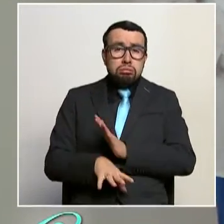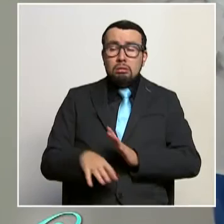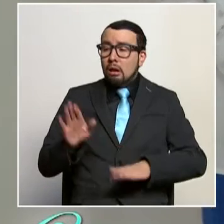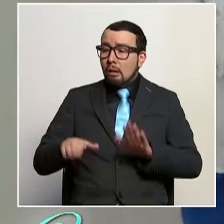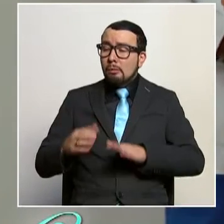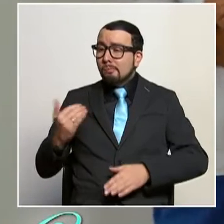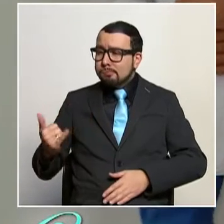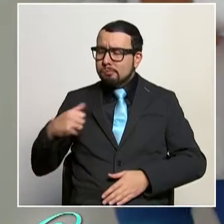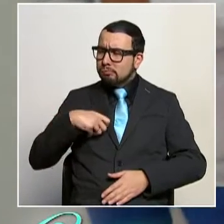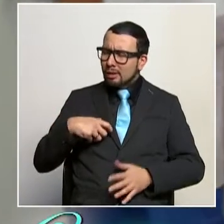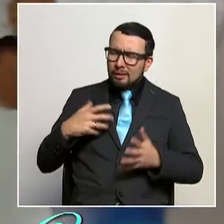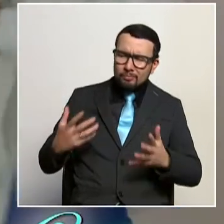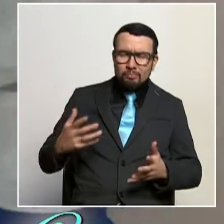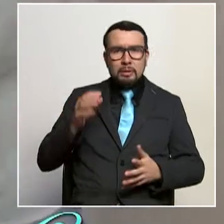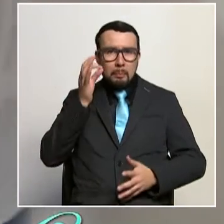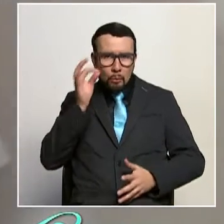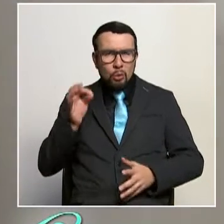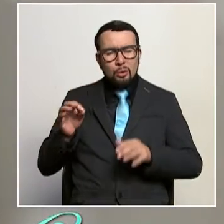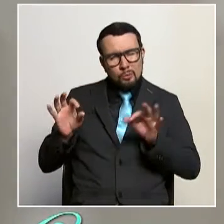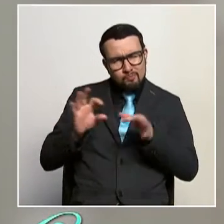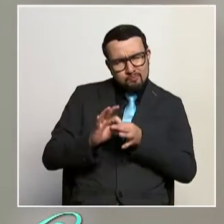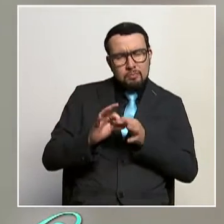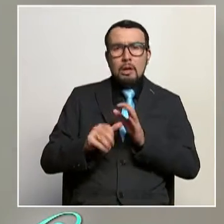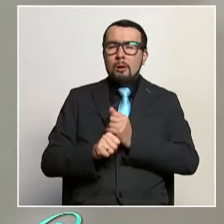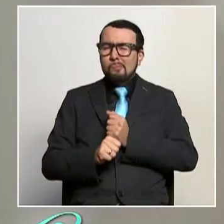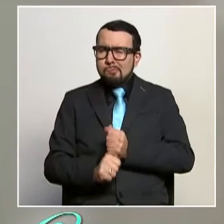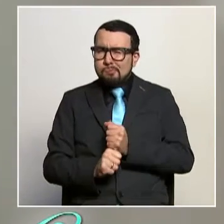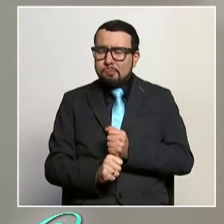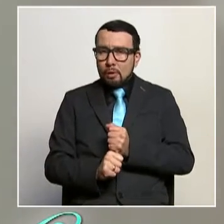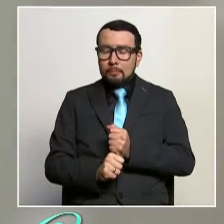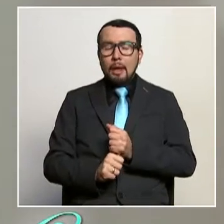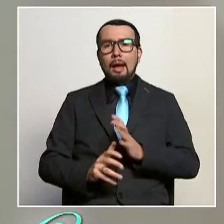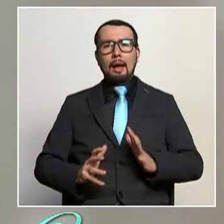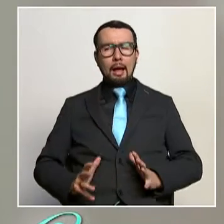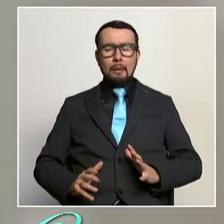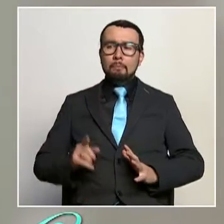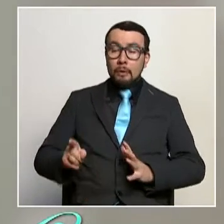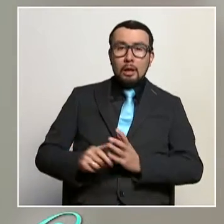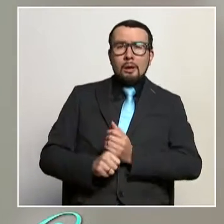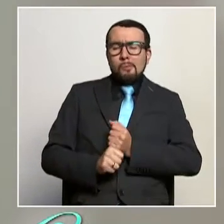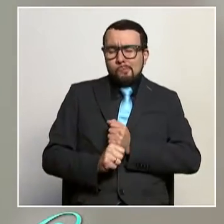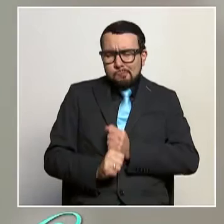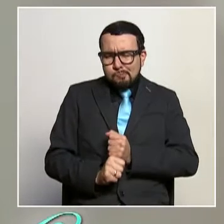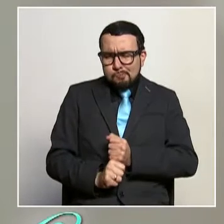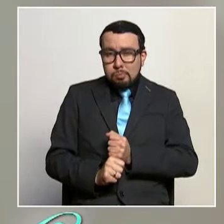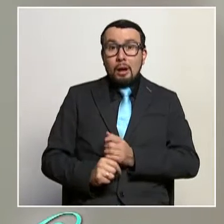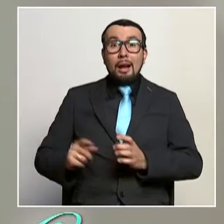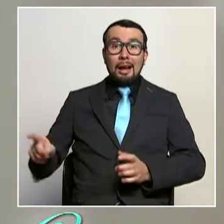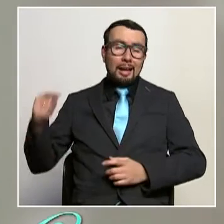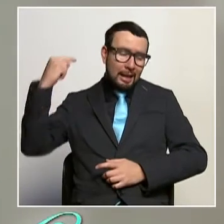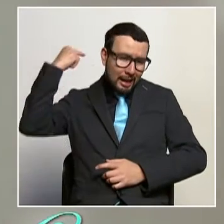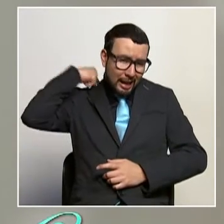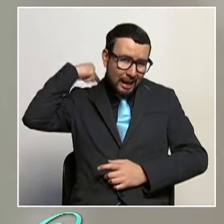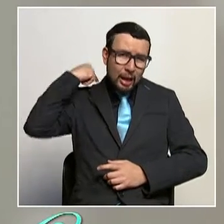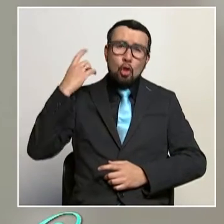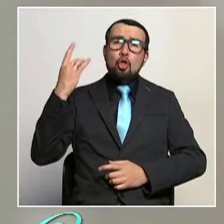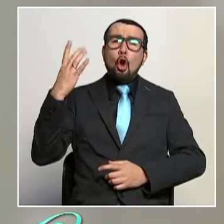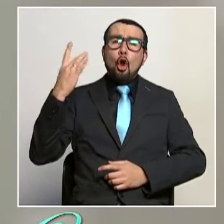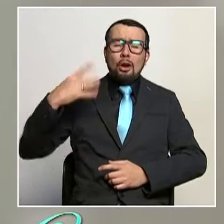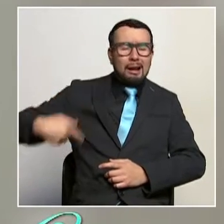está relacionado con estreñimiento. Cuando está estreñido, le produce un gran dolor de espalda en esta